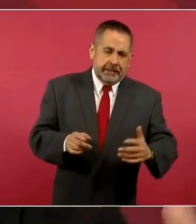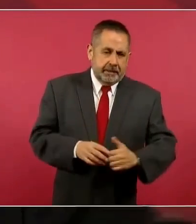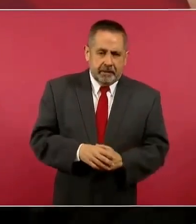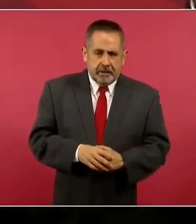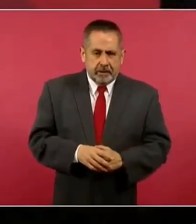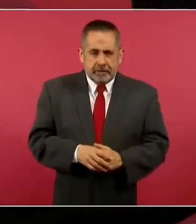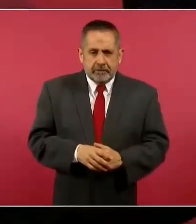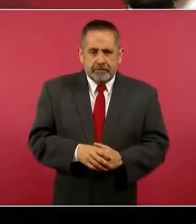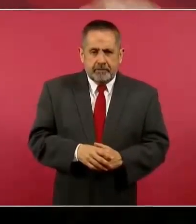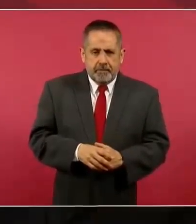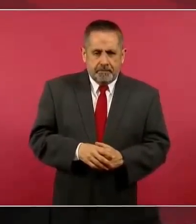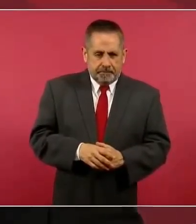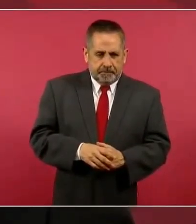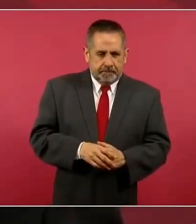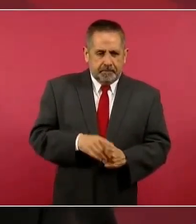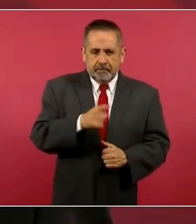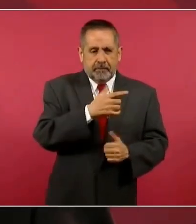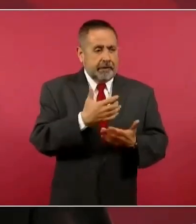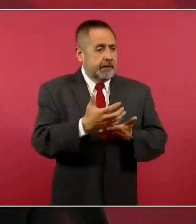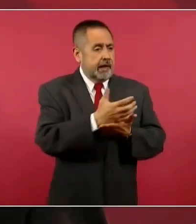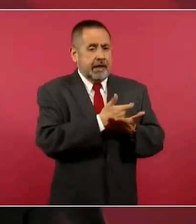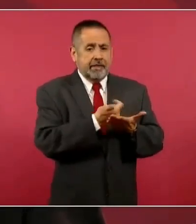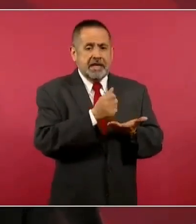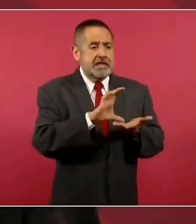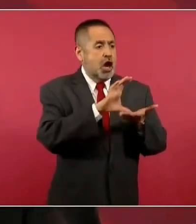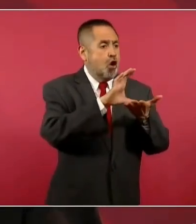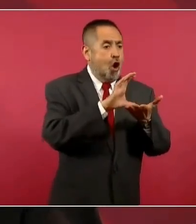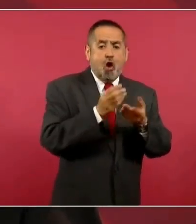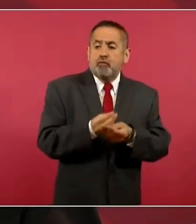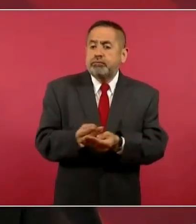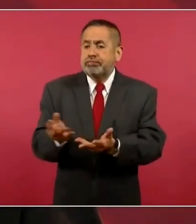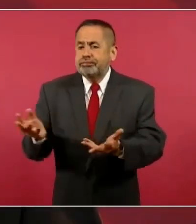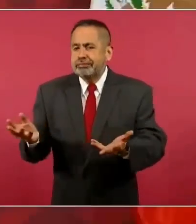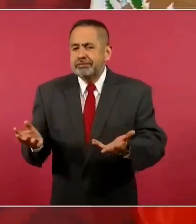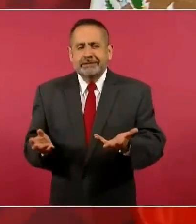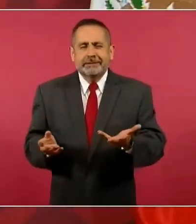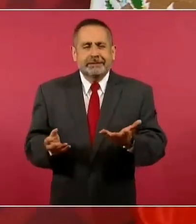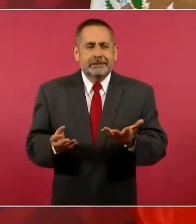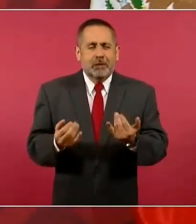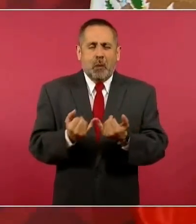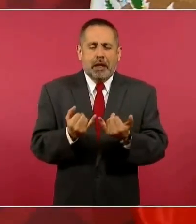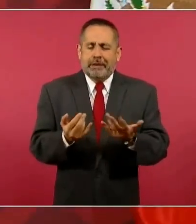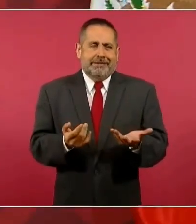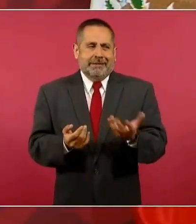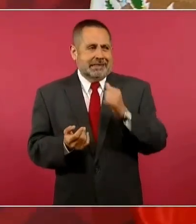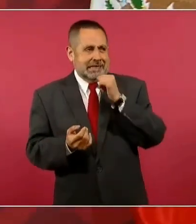como si la riqueza fuese permeable o contagiosa.